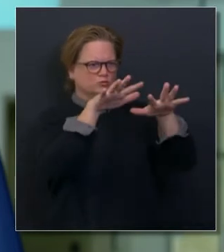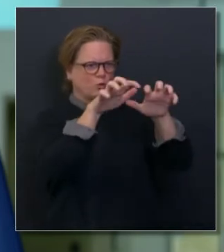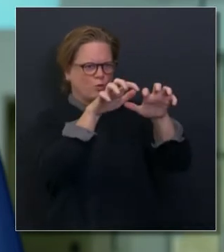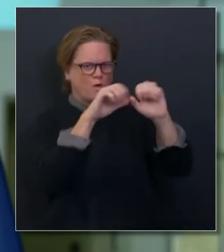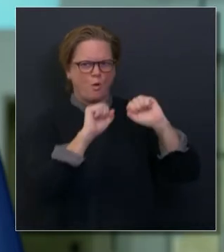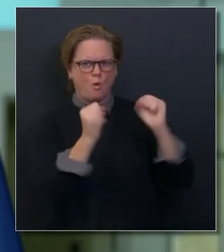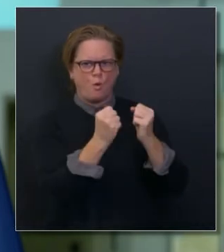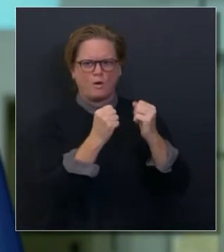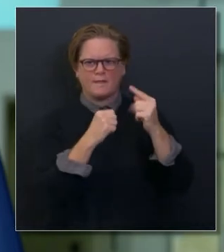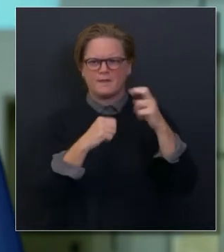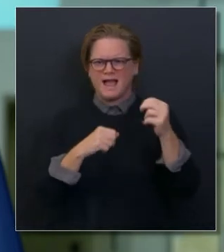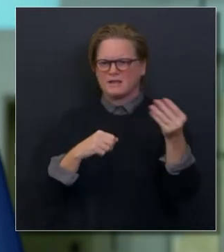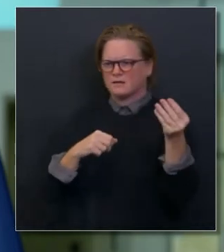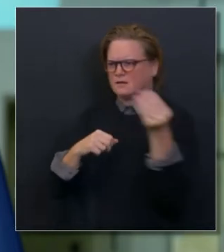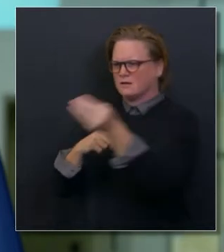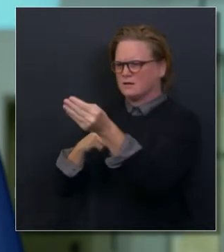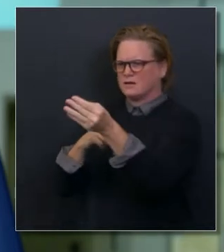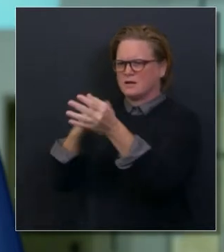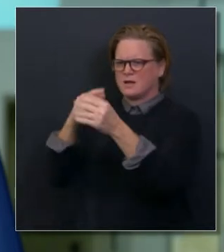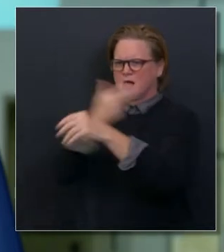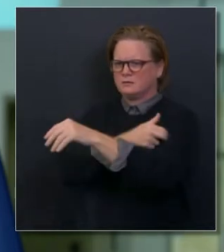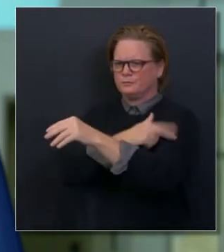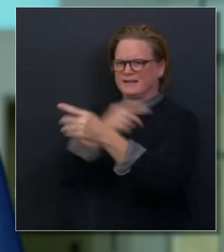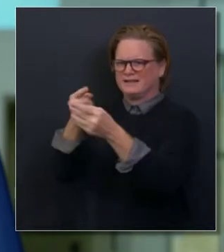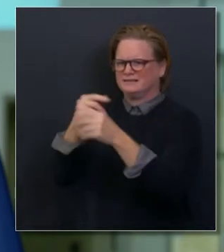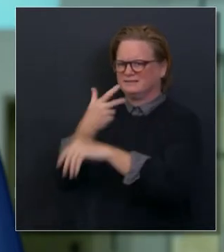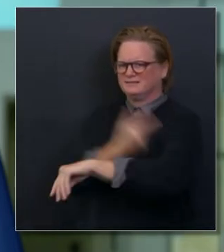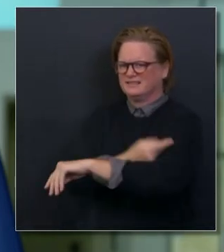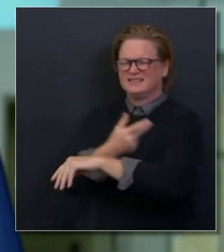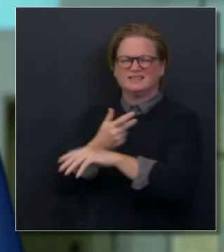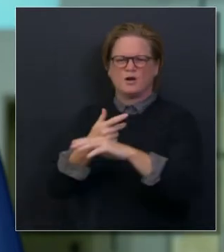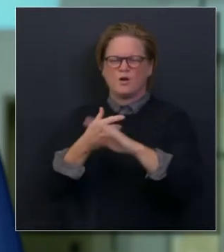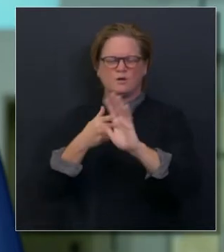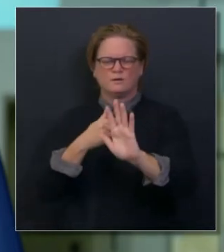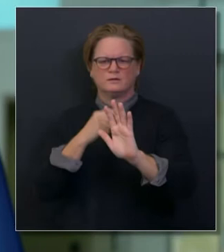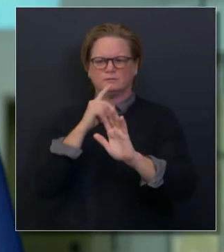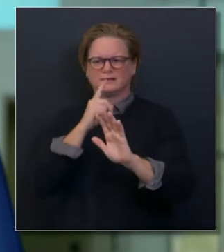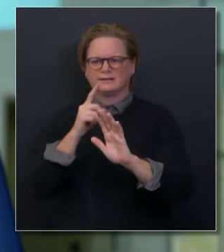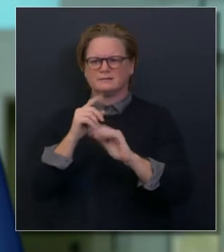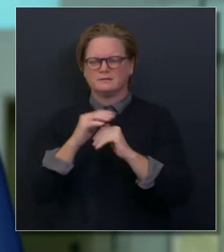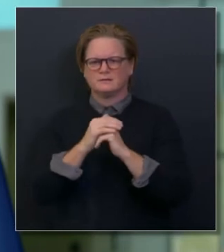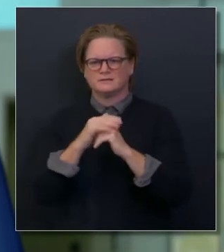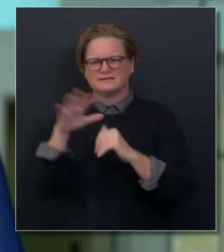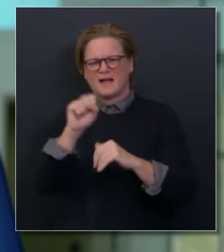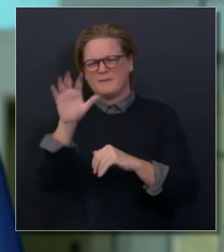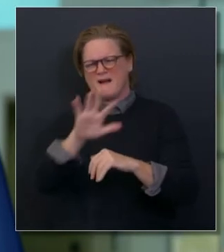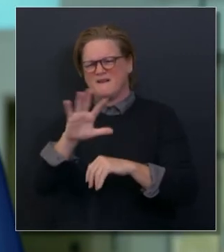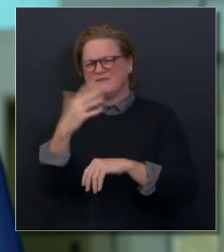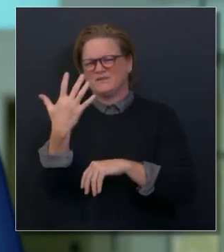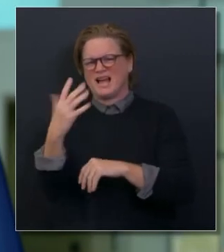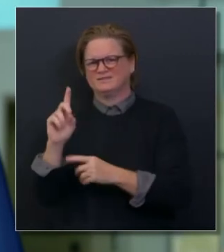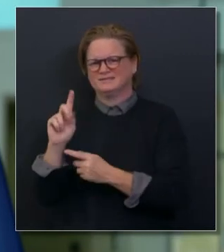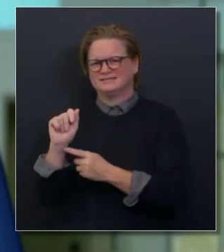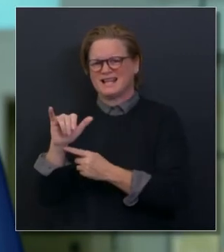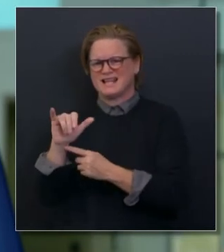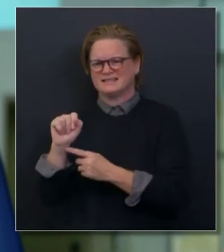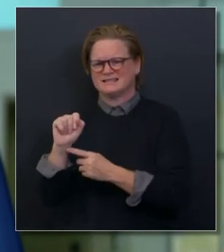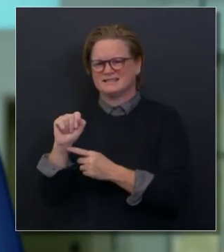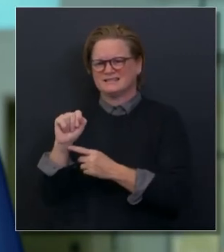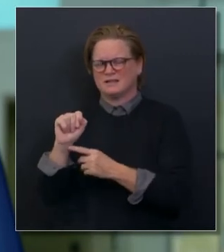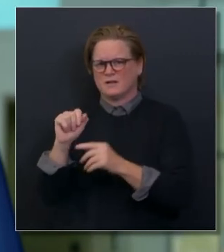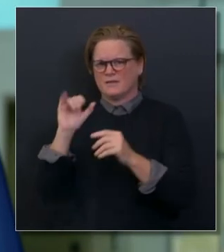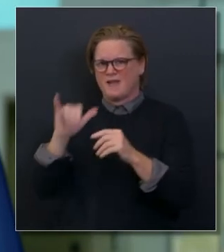en ese periodo de 5 días administrados, particularmente para aquellos que ya no estarán en su